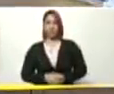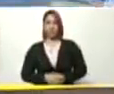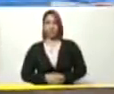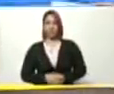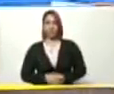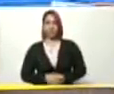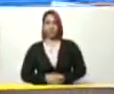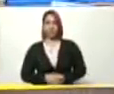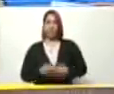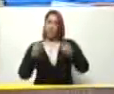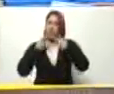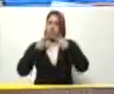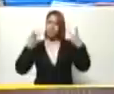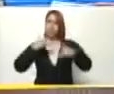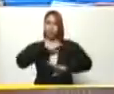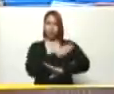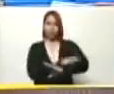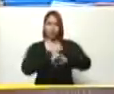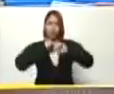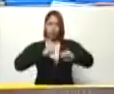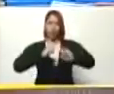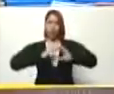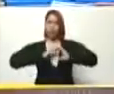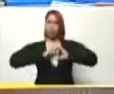Y digamos con fuerza de nuestro corazón,